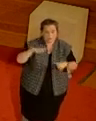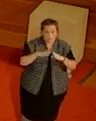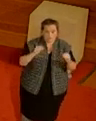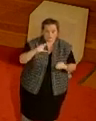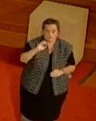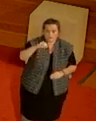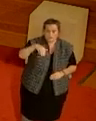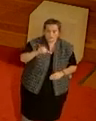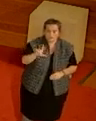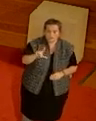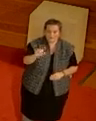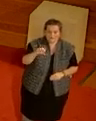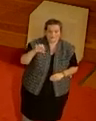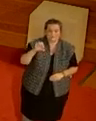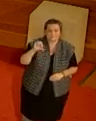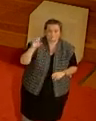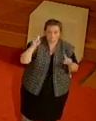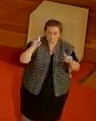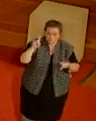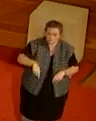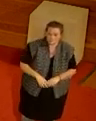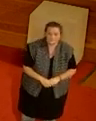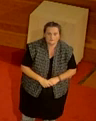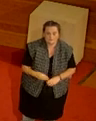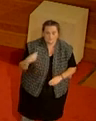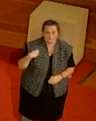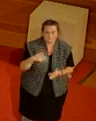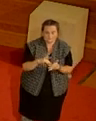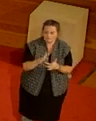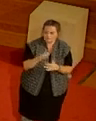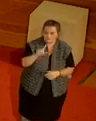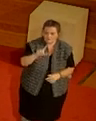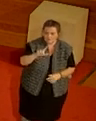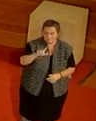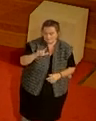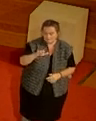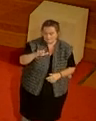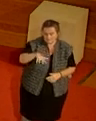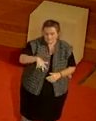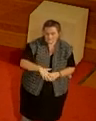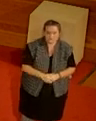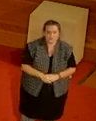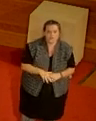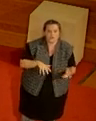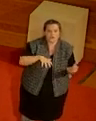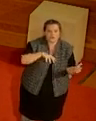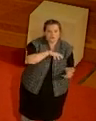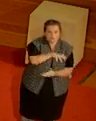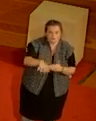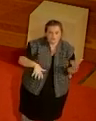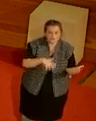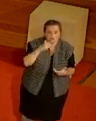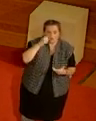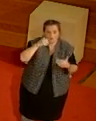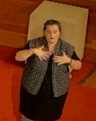irasa de que jes villaverde es codirector del instituto de estudios sobre conflictos y acción humanitaria